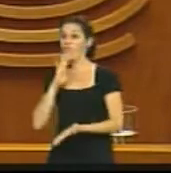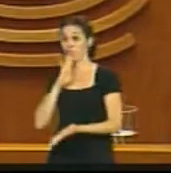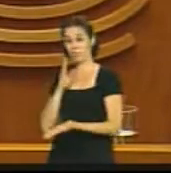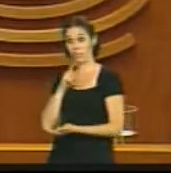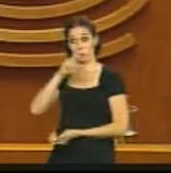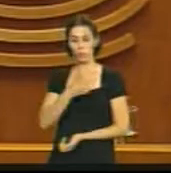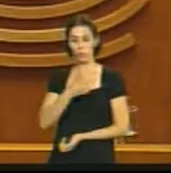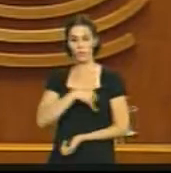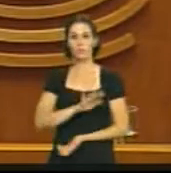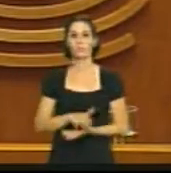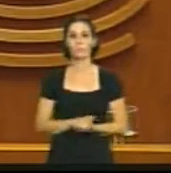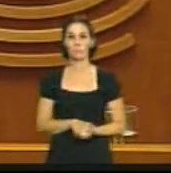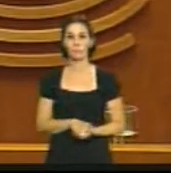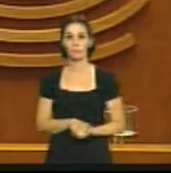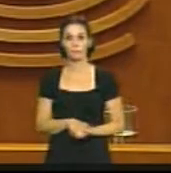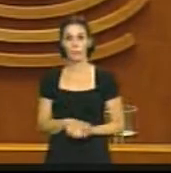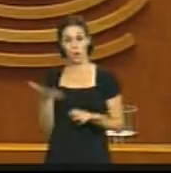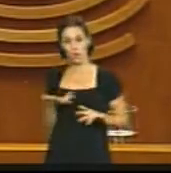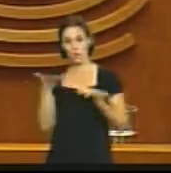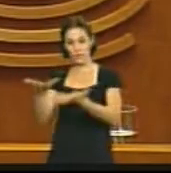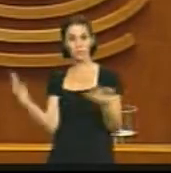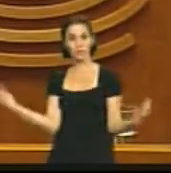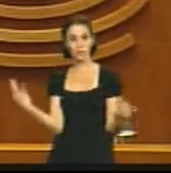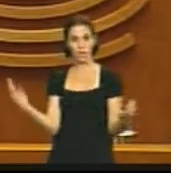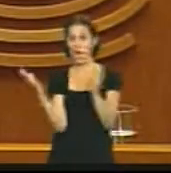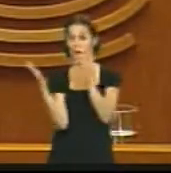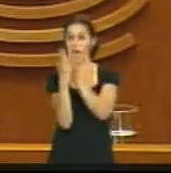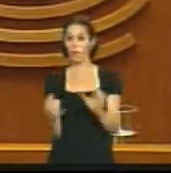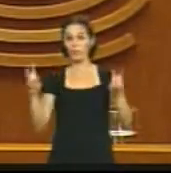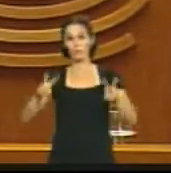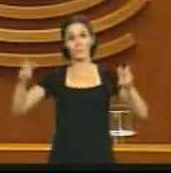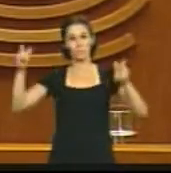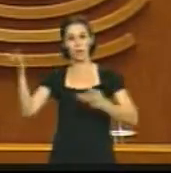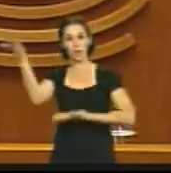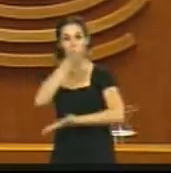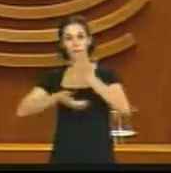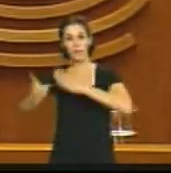Le ofrezco un acuerdo, como he dicho antes, sobre la cooperación al desarrollo a medio y largo plazo.